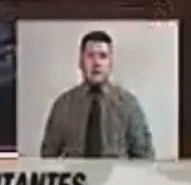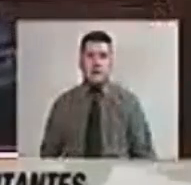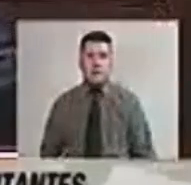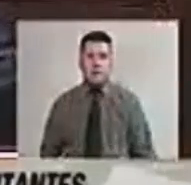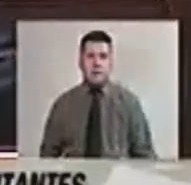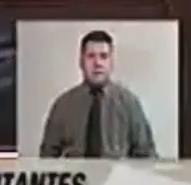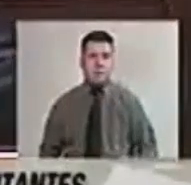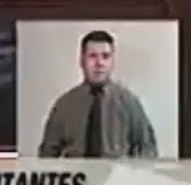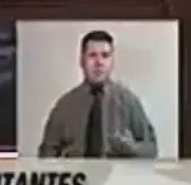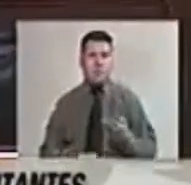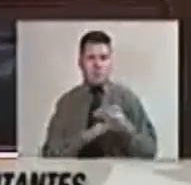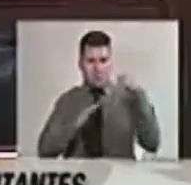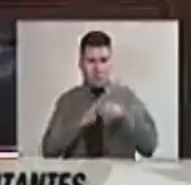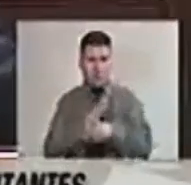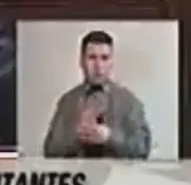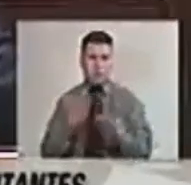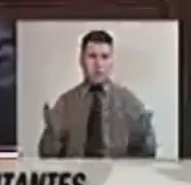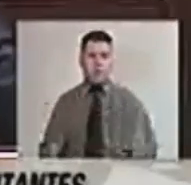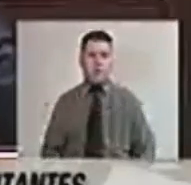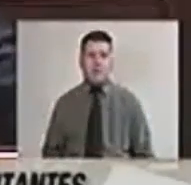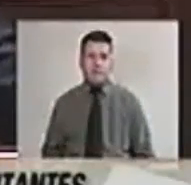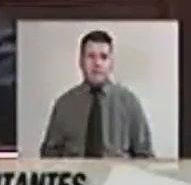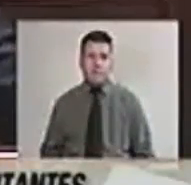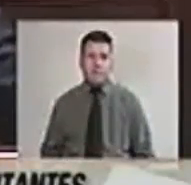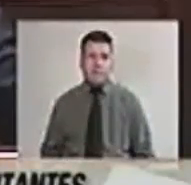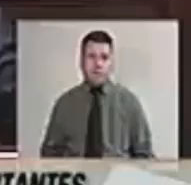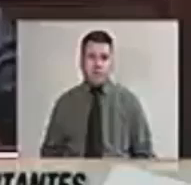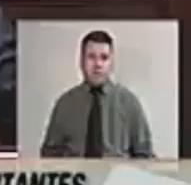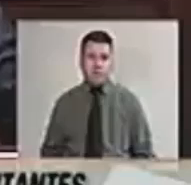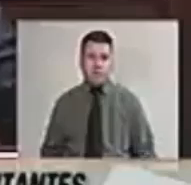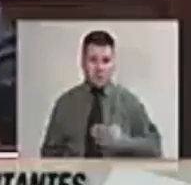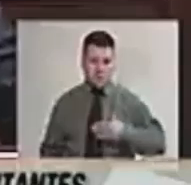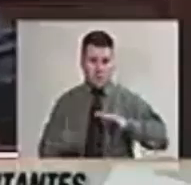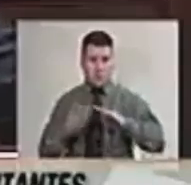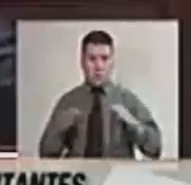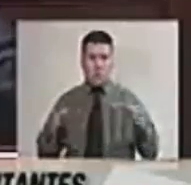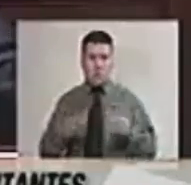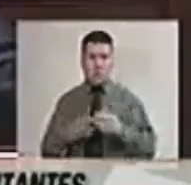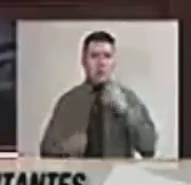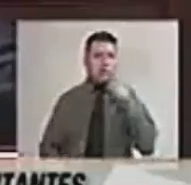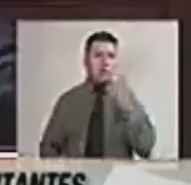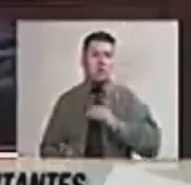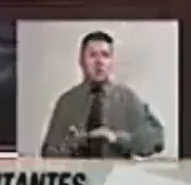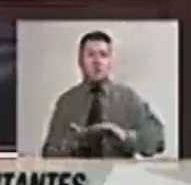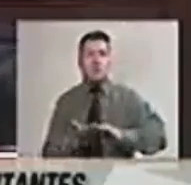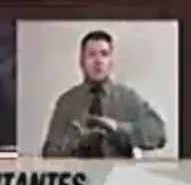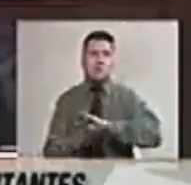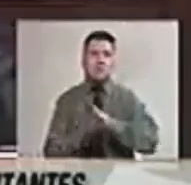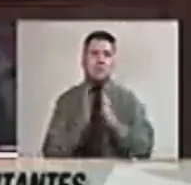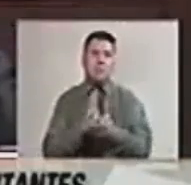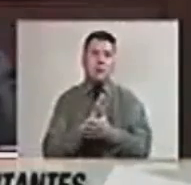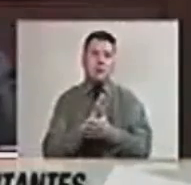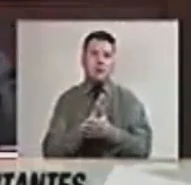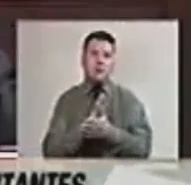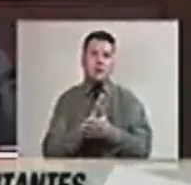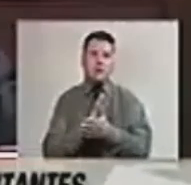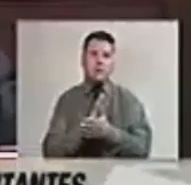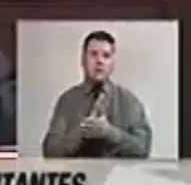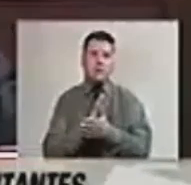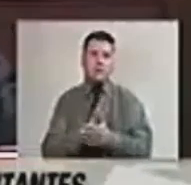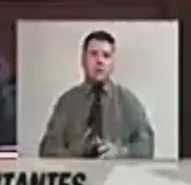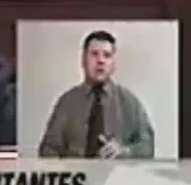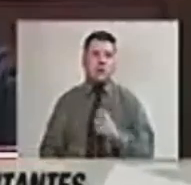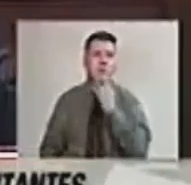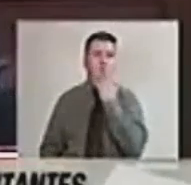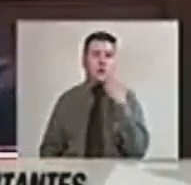es el planteamiento de fondo que nosotros estamos haciendo a nuestro pueblo, buscando una solución pacífica. Y hemos encontrado de